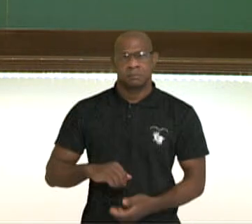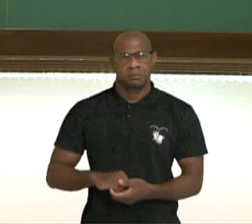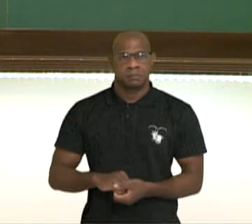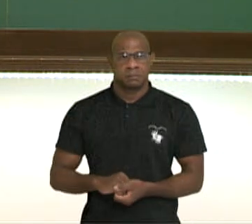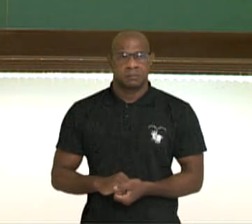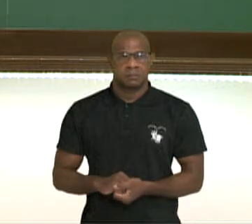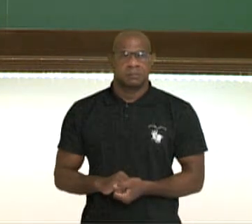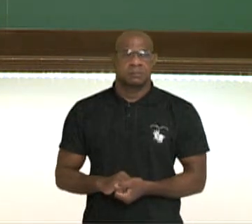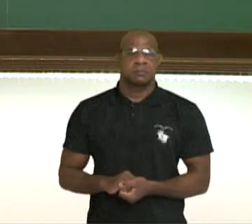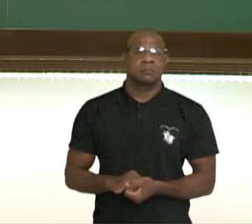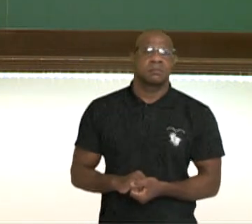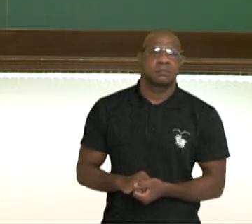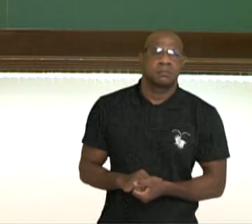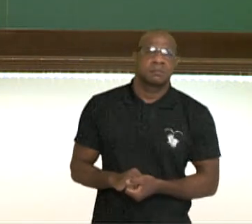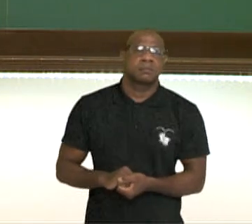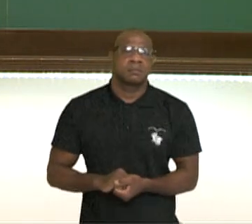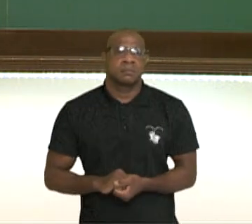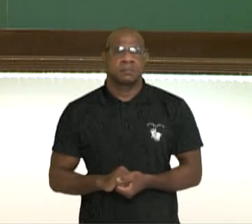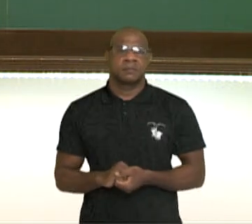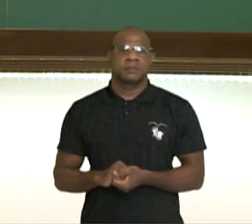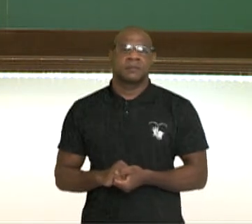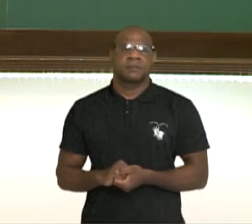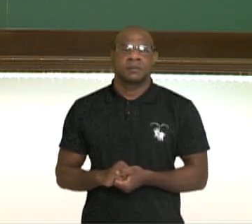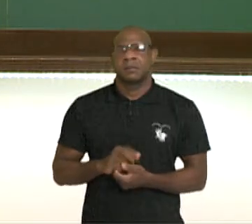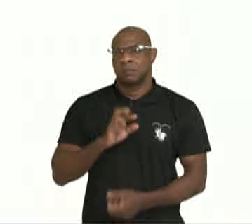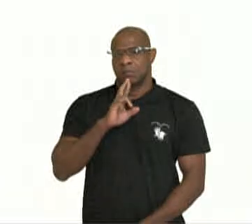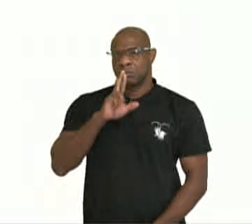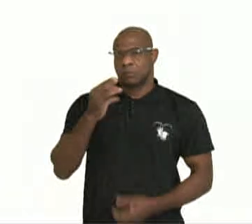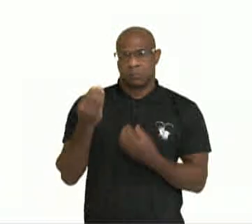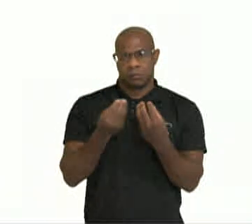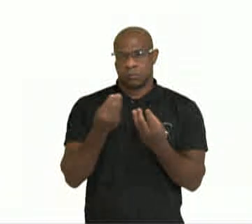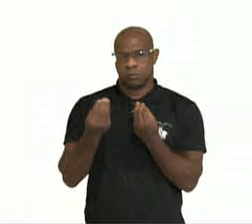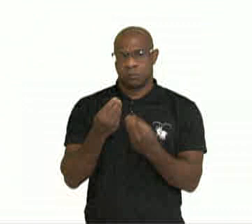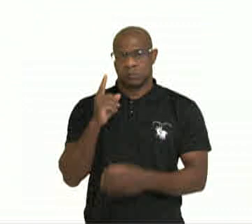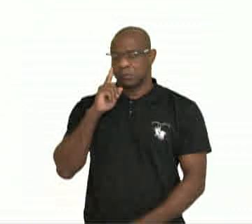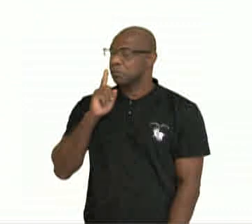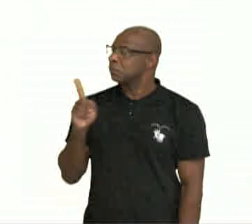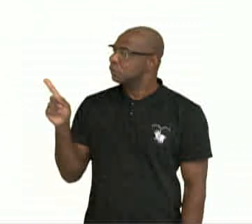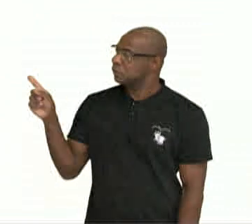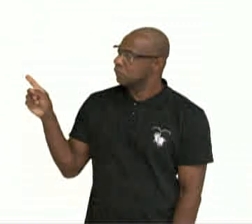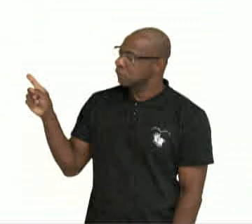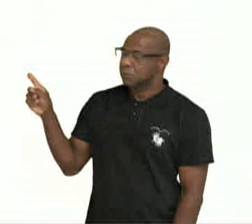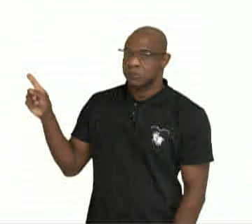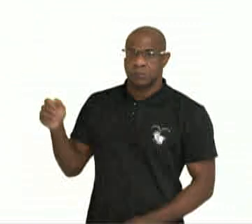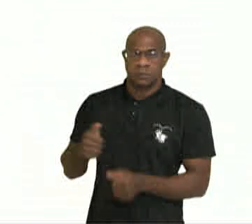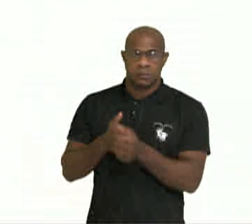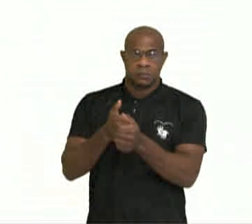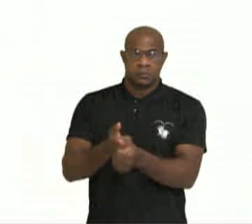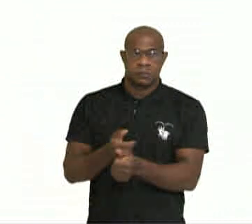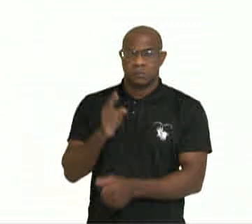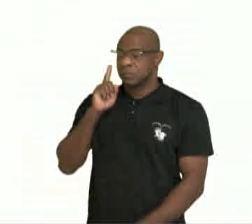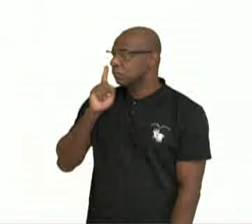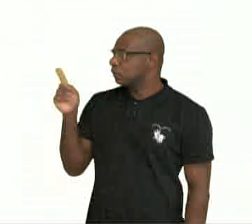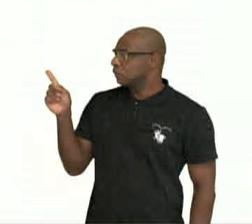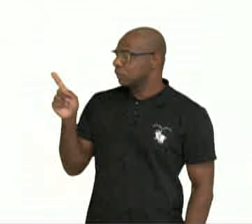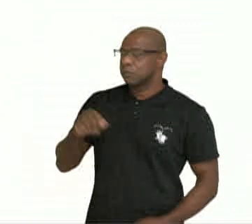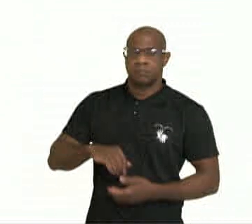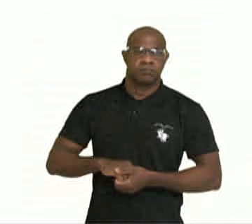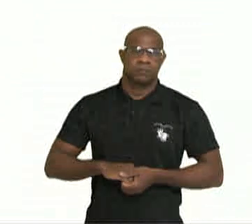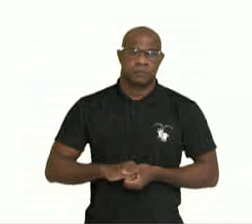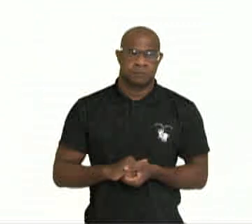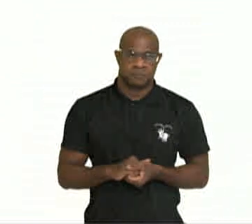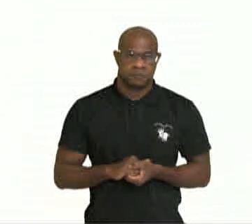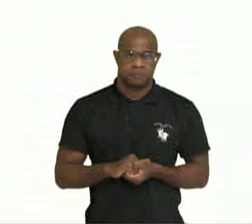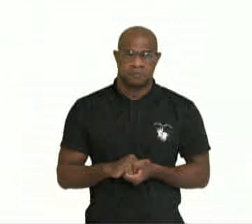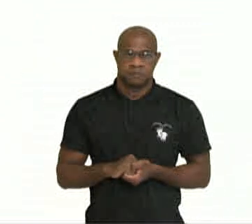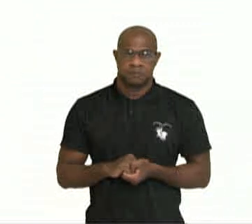El periódico utilizó el termo polémico en la noticia, pues el cambio de la hora es un tema